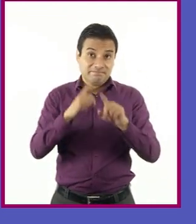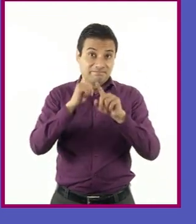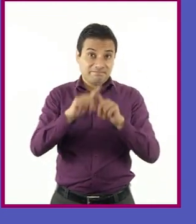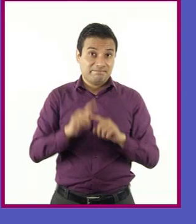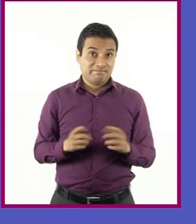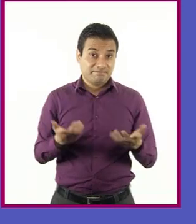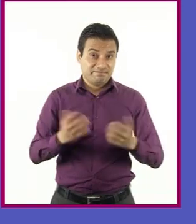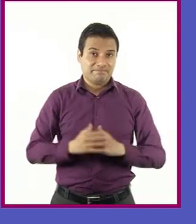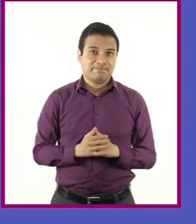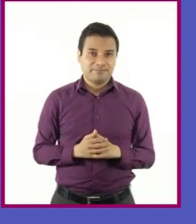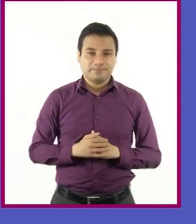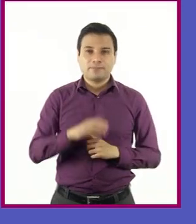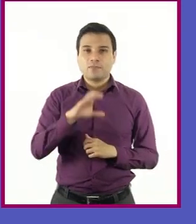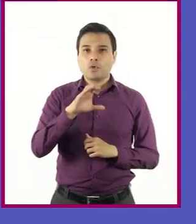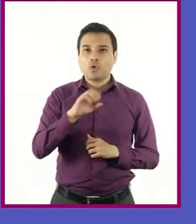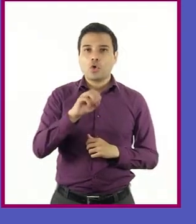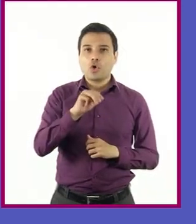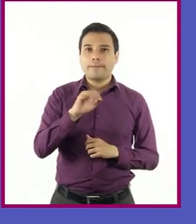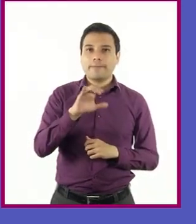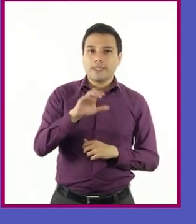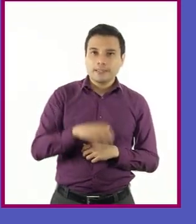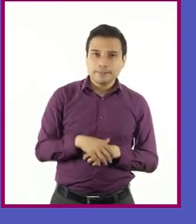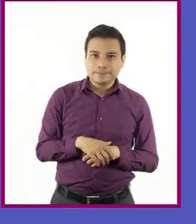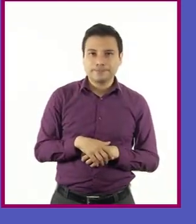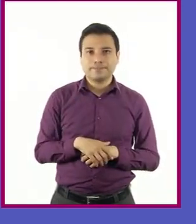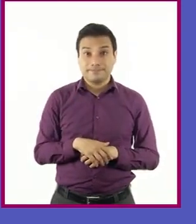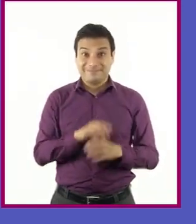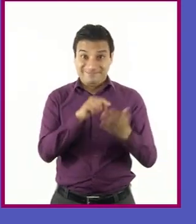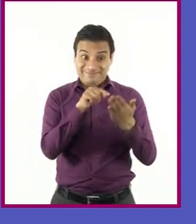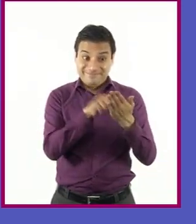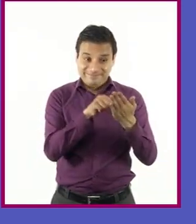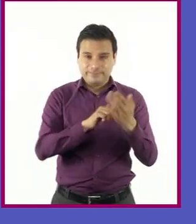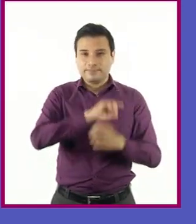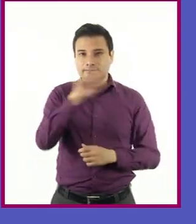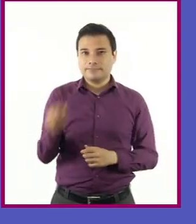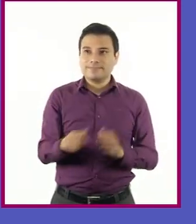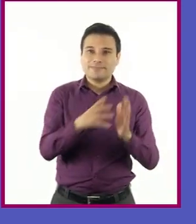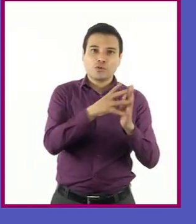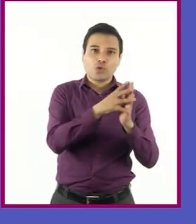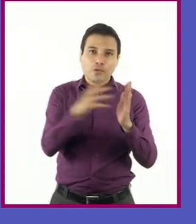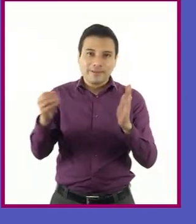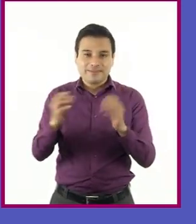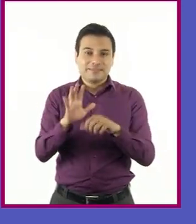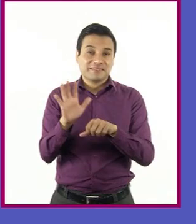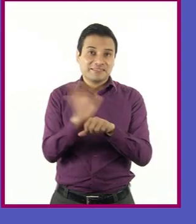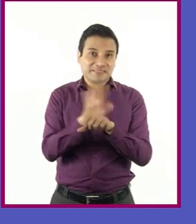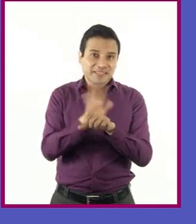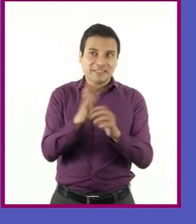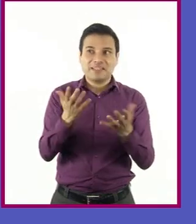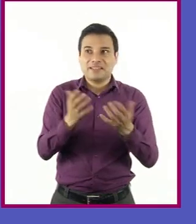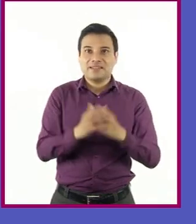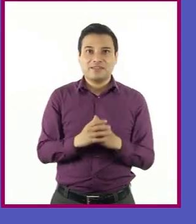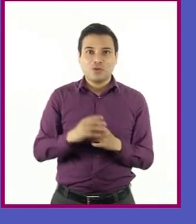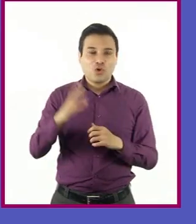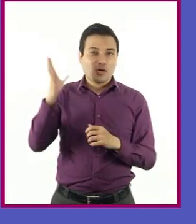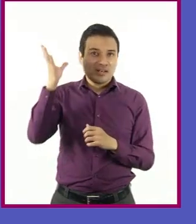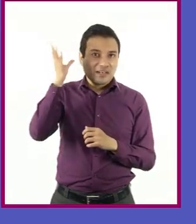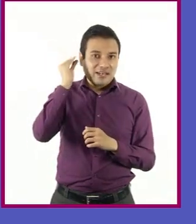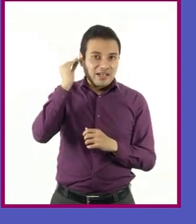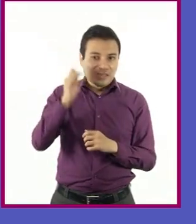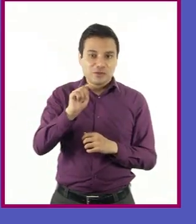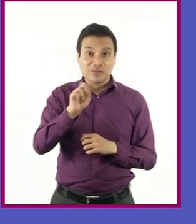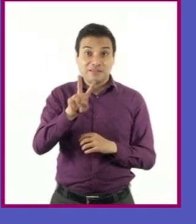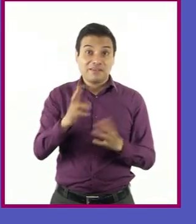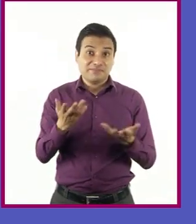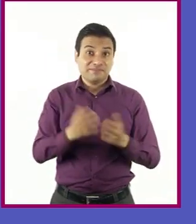Los relatos de las historietas son fuente constante de inspiración de otros medios, como el cine, la radio y la televisión.